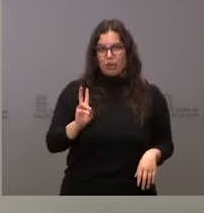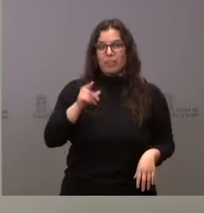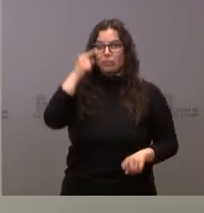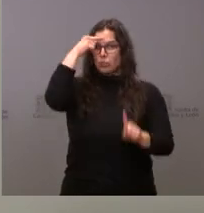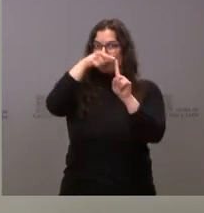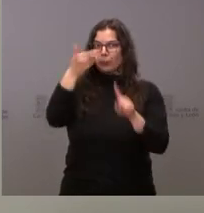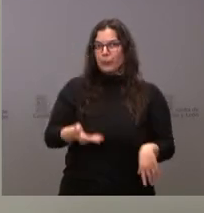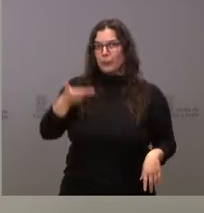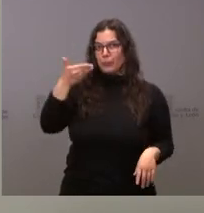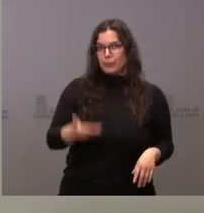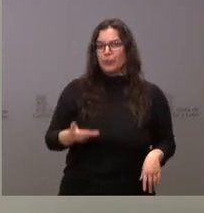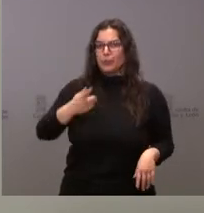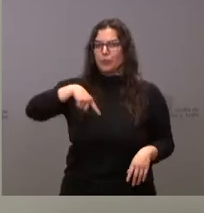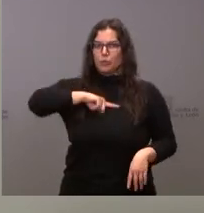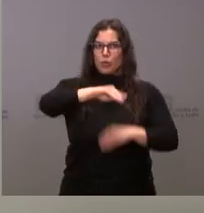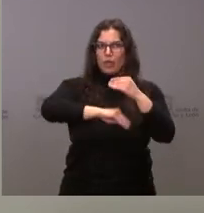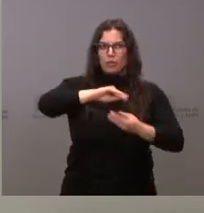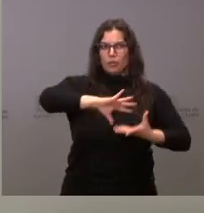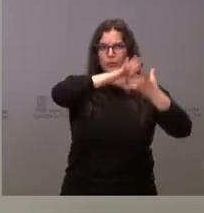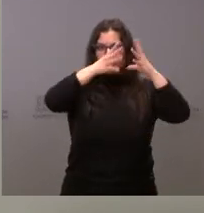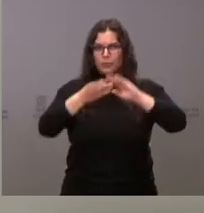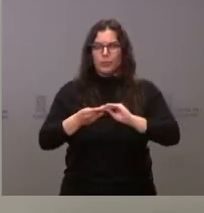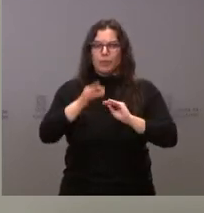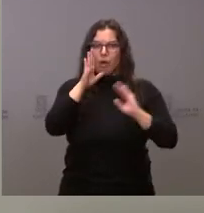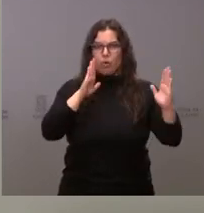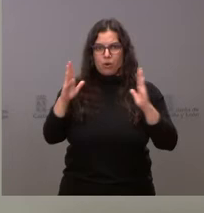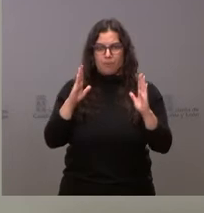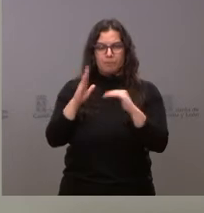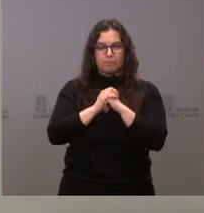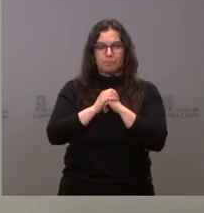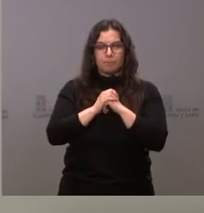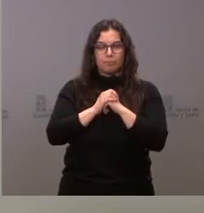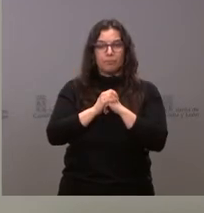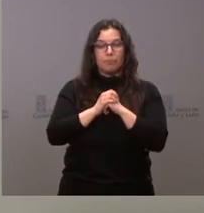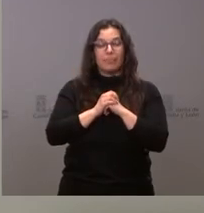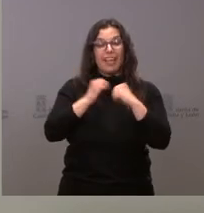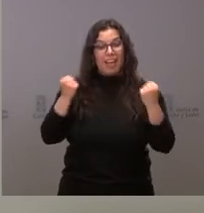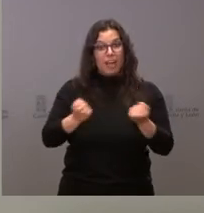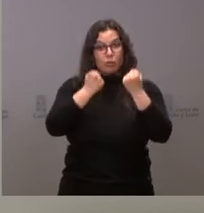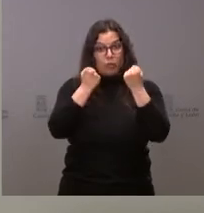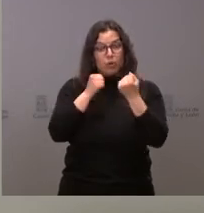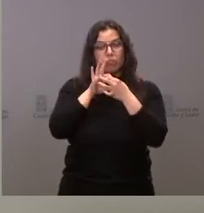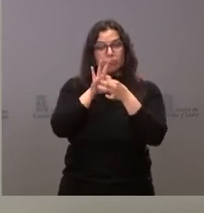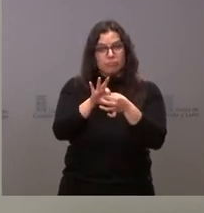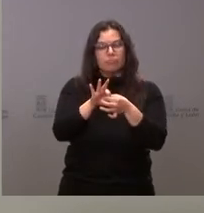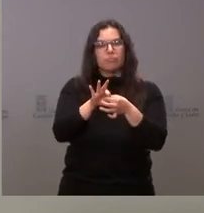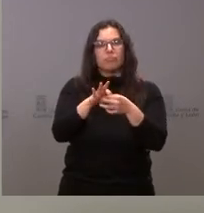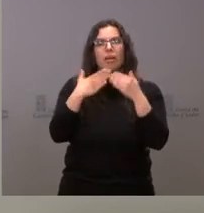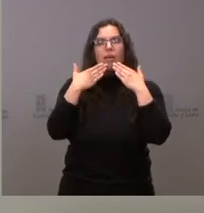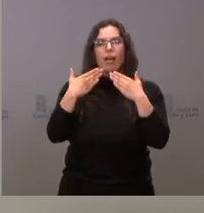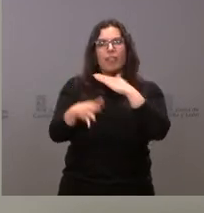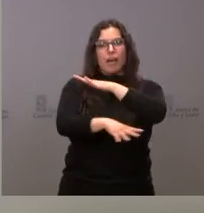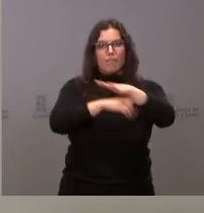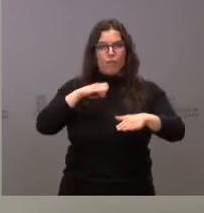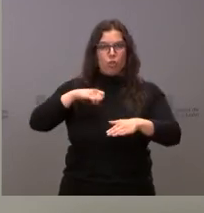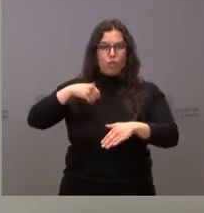que estamos llevando a cabo en este periodo muchas de esas actuaciones se está financiando con fondos next generation de